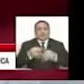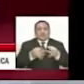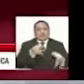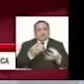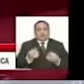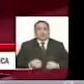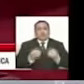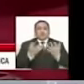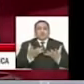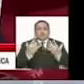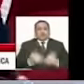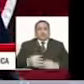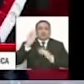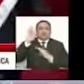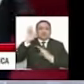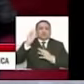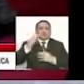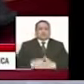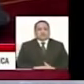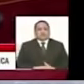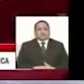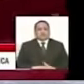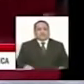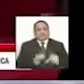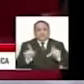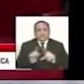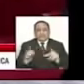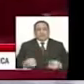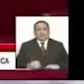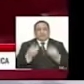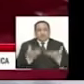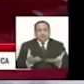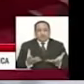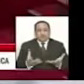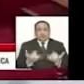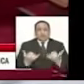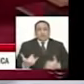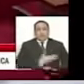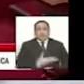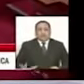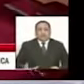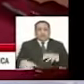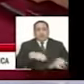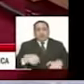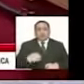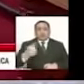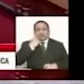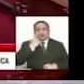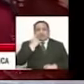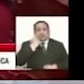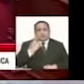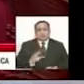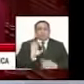10.000 millones de soles. Bueno, señor Sagasti mismo ha dicho que necesitamos endeudarnos cuando menos por 30.000 millones de soles. Eso es responsabilidad de la señorita